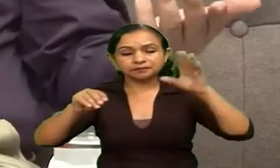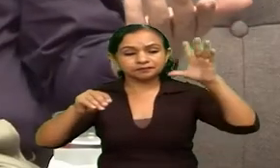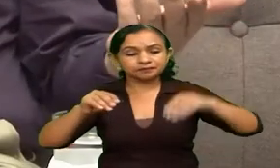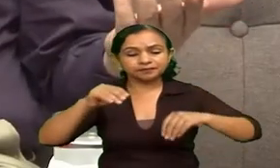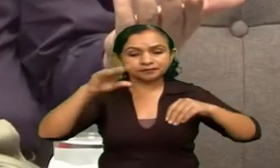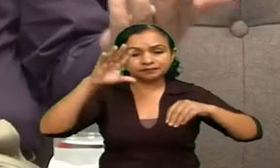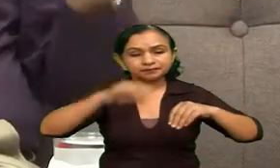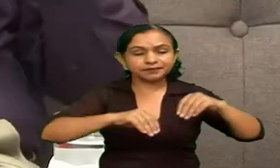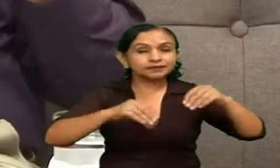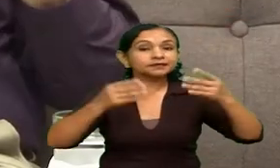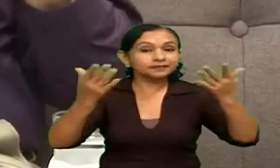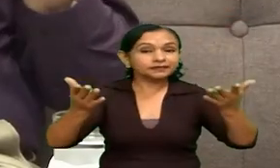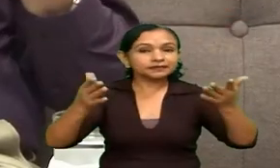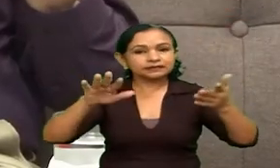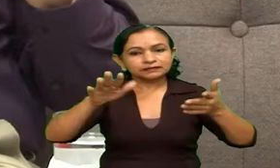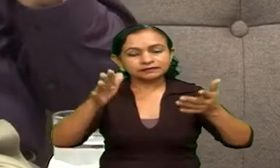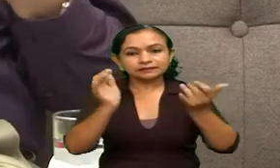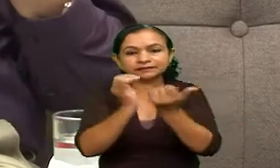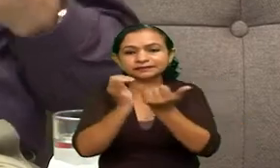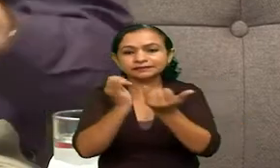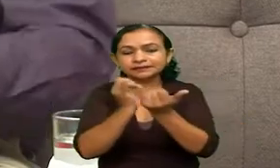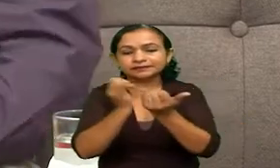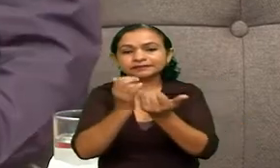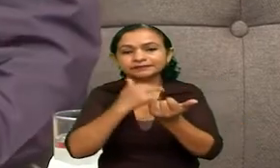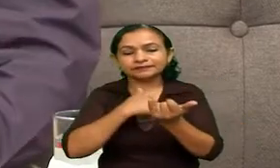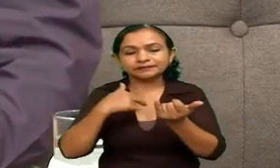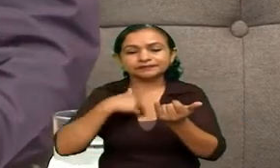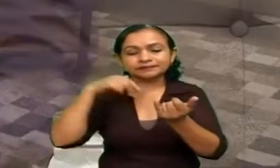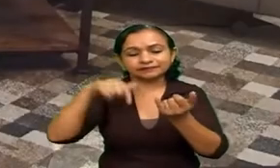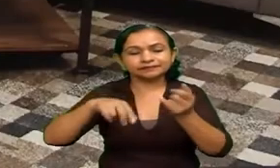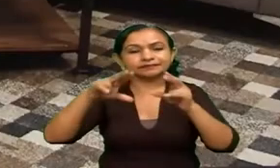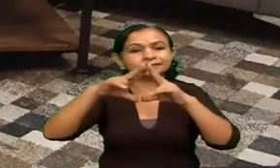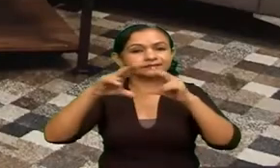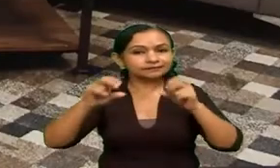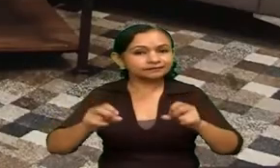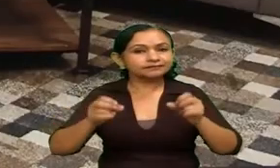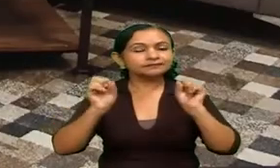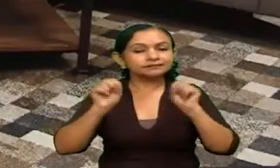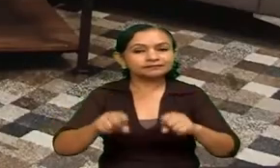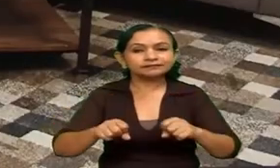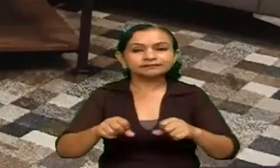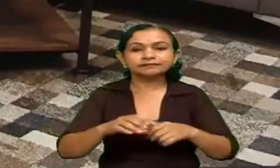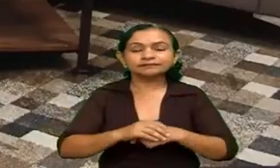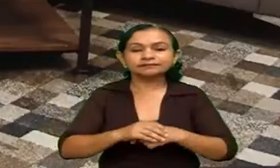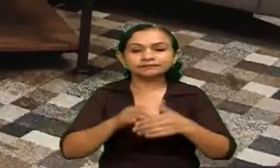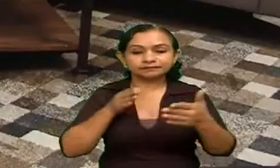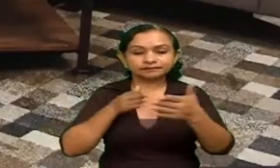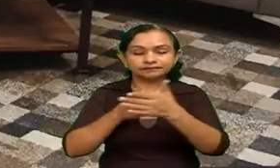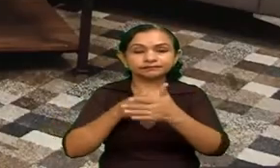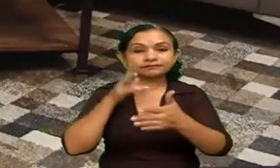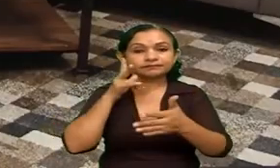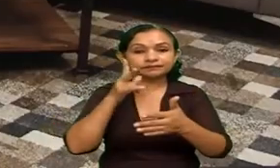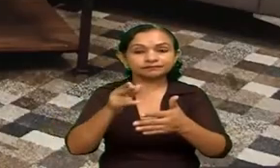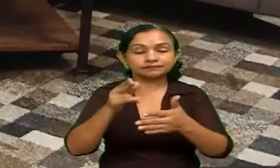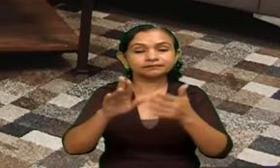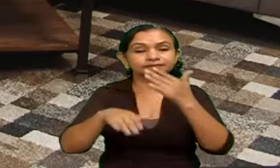casi similar a lo que en ese momento consumía nuestro país. Nicaragua. Compañero Salvador, tenemos que hacer nuestra primera pausa, pero al volver veo que